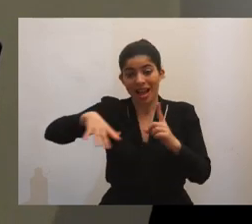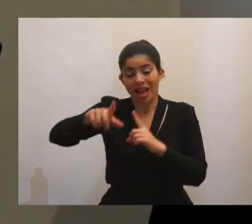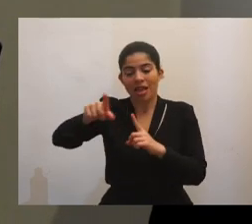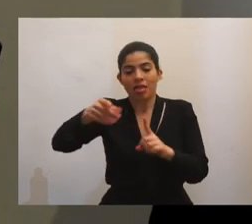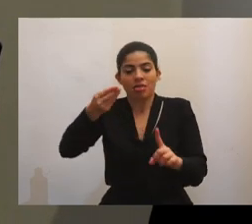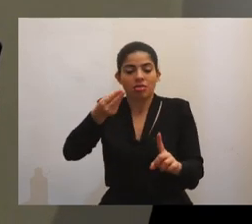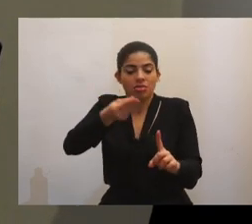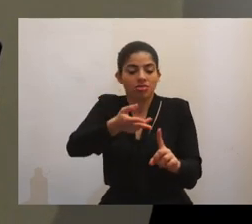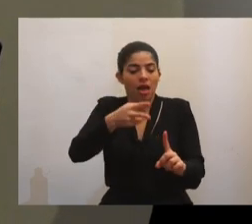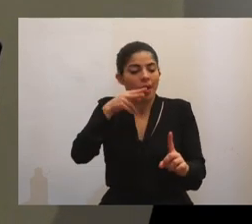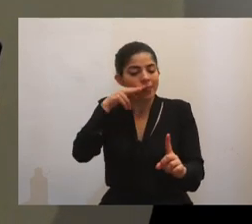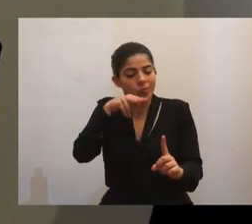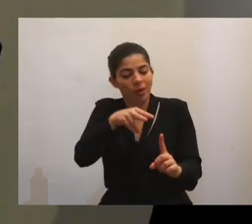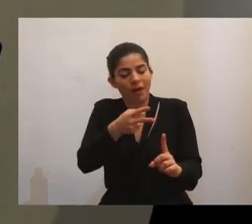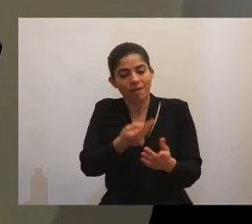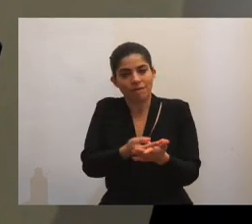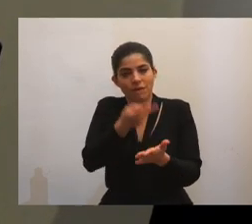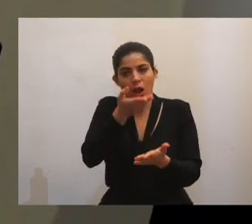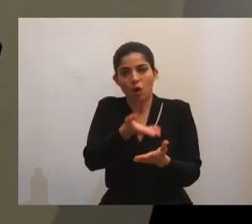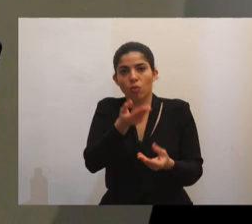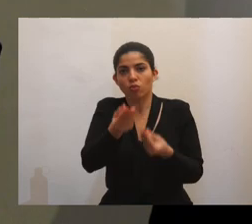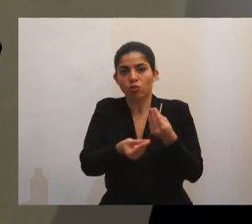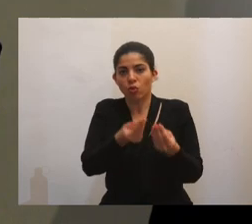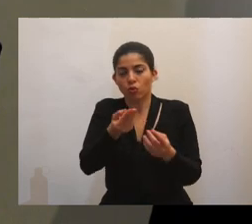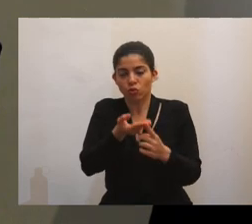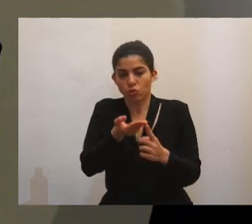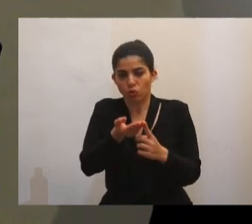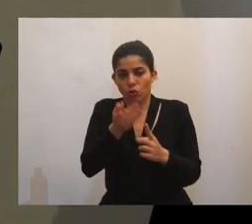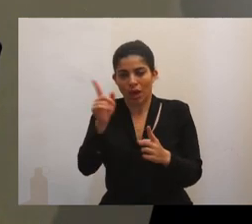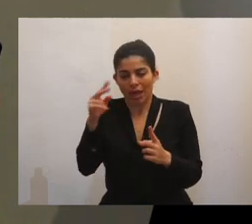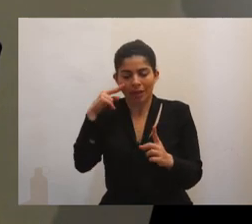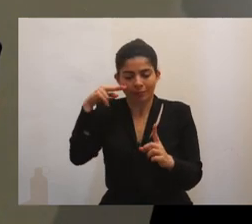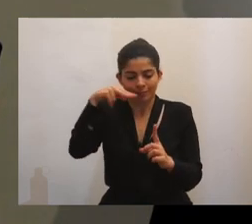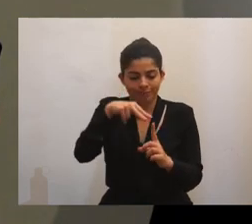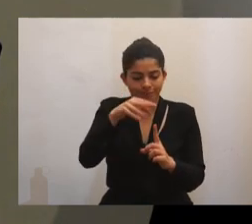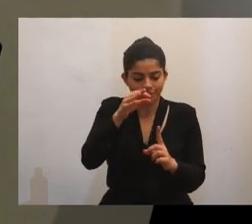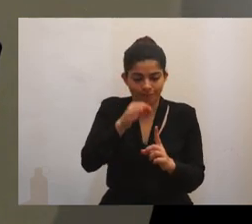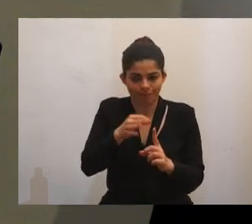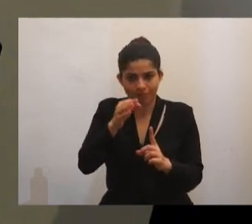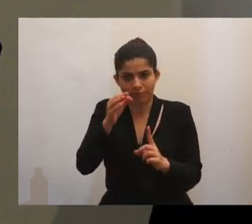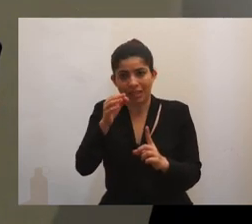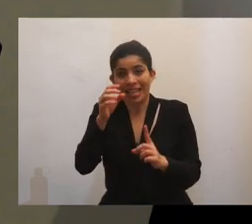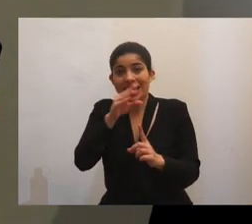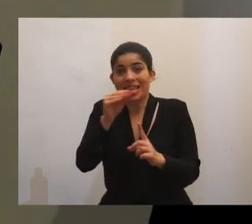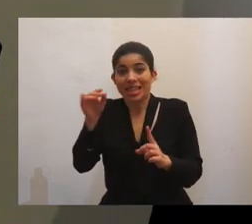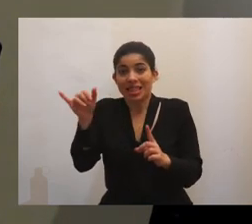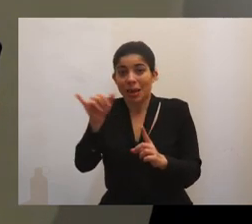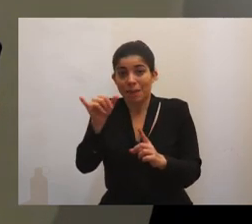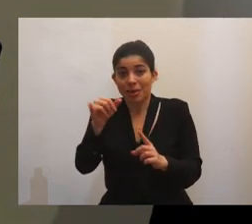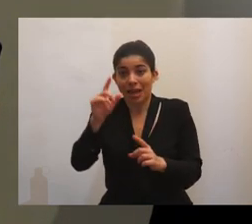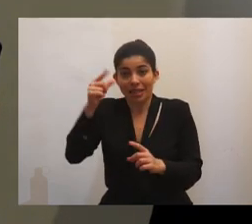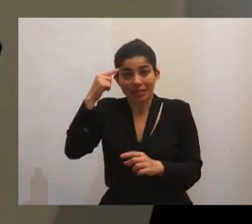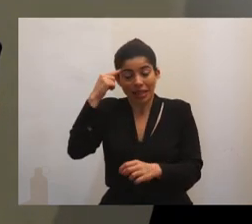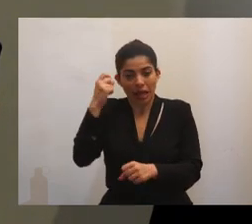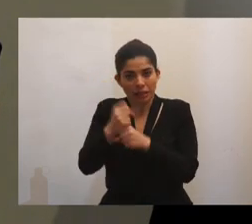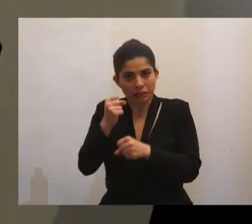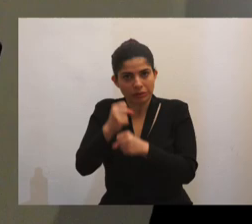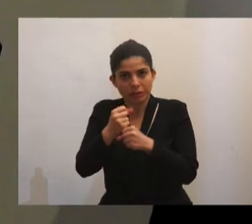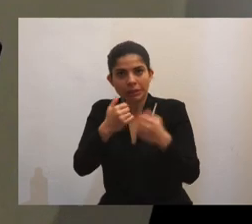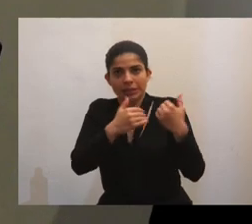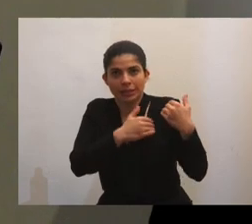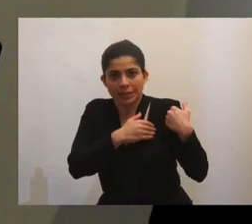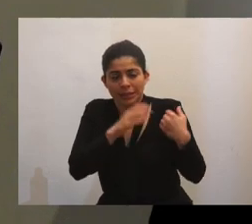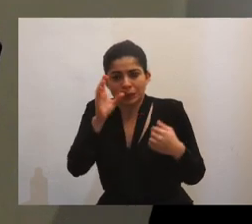valor agregado a estos productos que respetan y son más sostenibles. Y tenemos una tarea también como Estado de